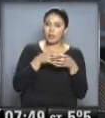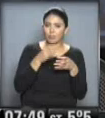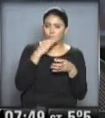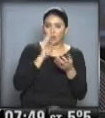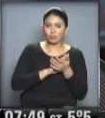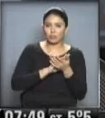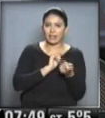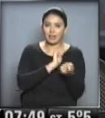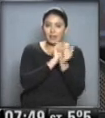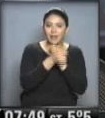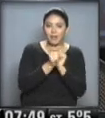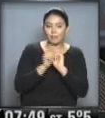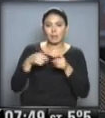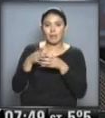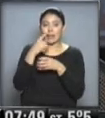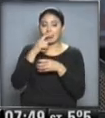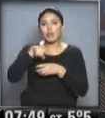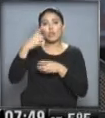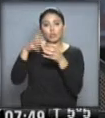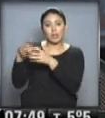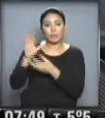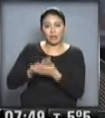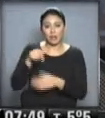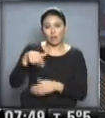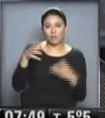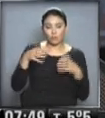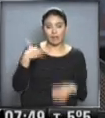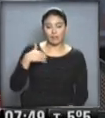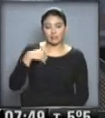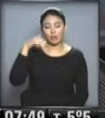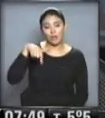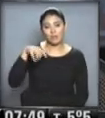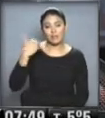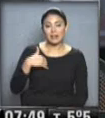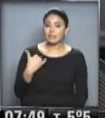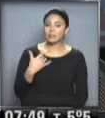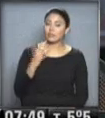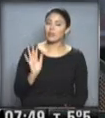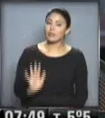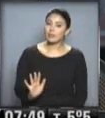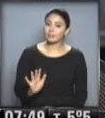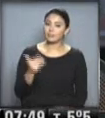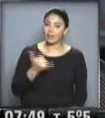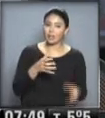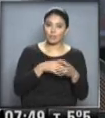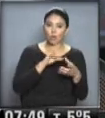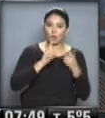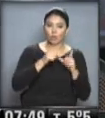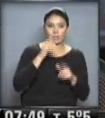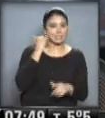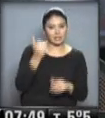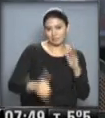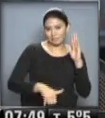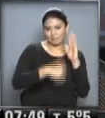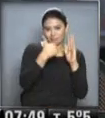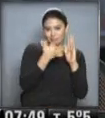cuanto a novedades en Boca, en River y en los demás equipos del fútbol argentino. Sí. Este fútbol argentino que, repito, tiene a Newell's ya campeón,